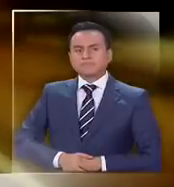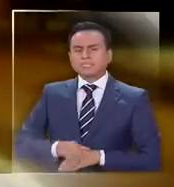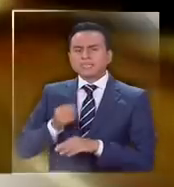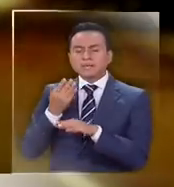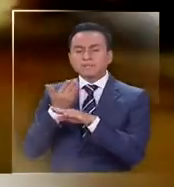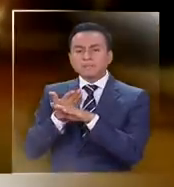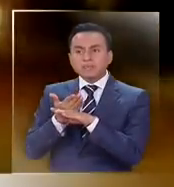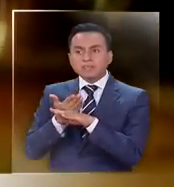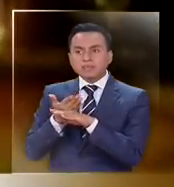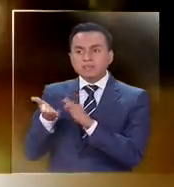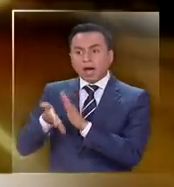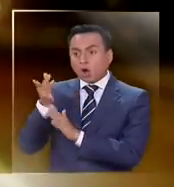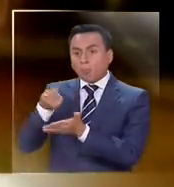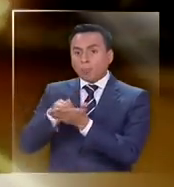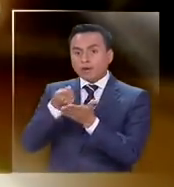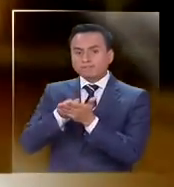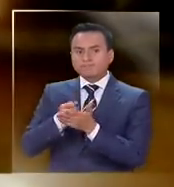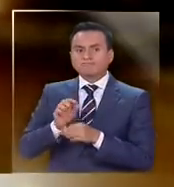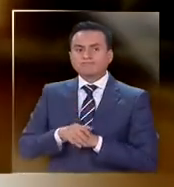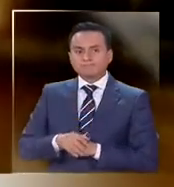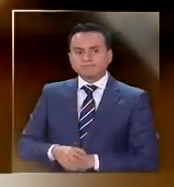que vayan a comprar.